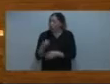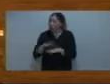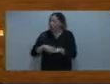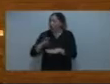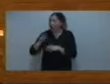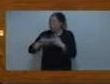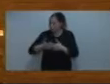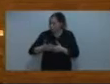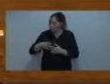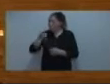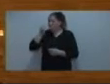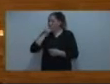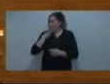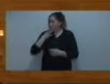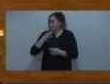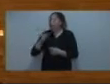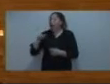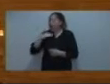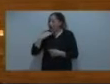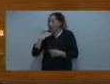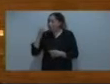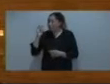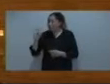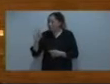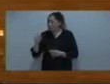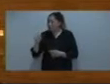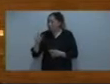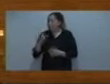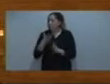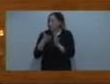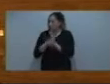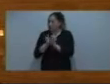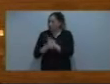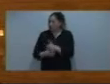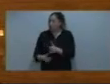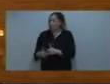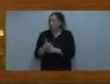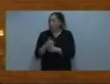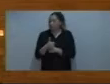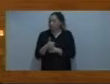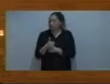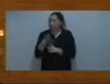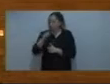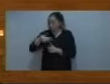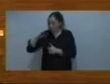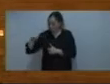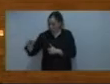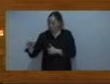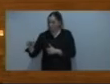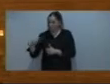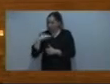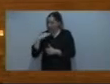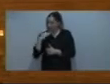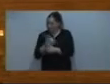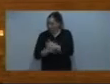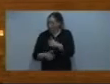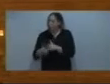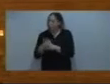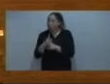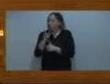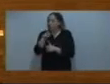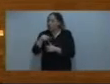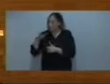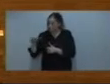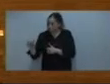debemos anteponer lo realmente importante. Señoría, vaya concluyendo. Finalizo, señor presidente. Debemos anteponer lo realmente importante. Las personas,